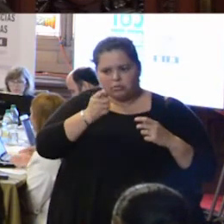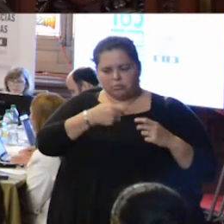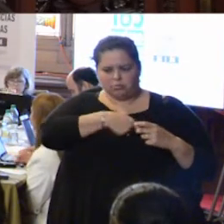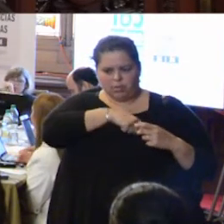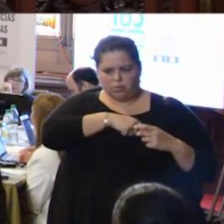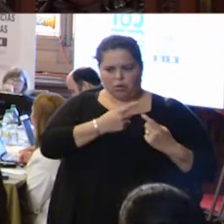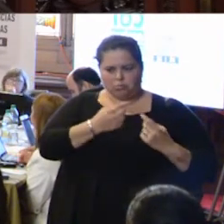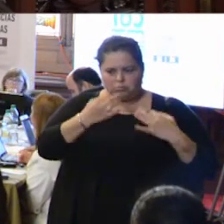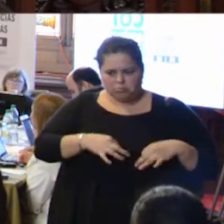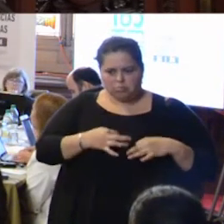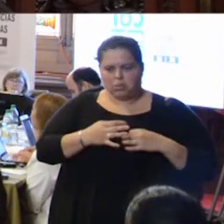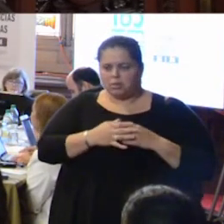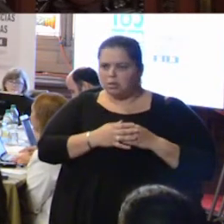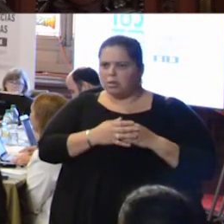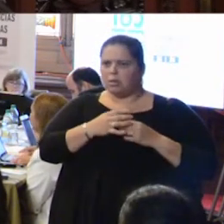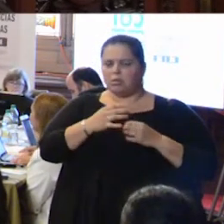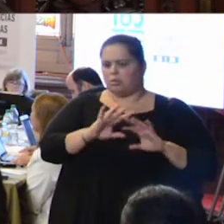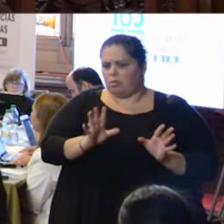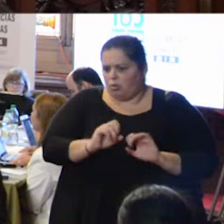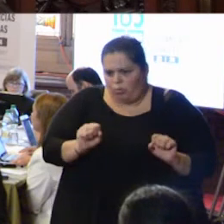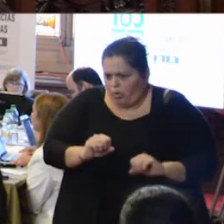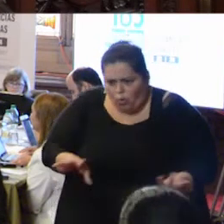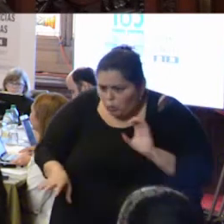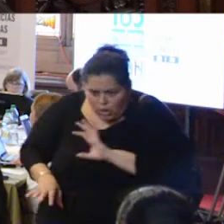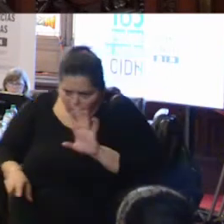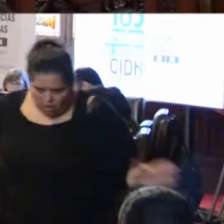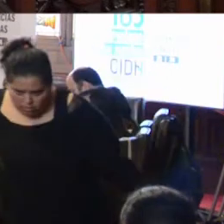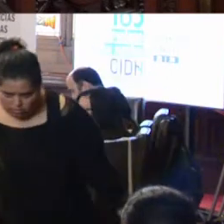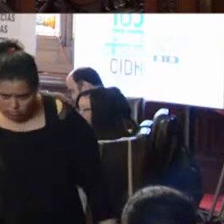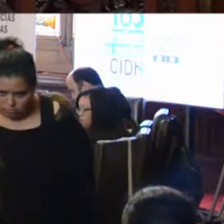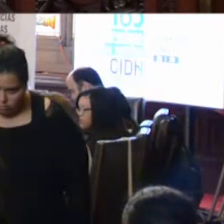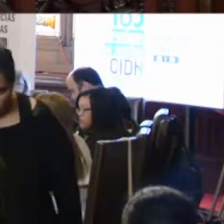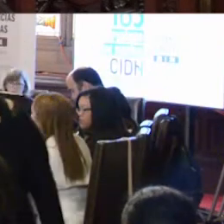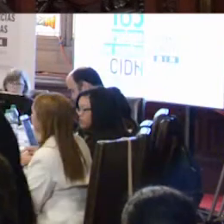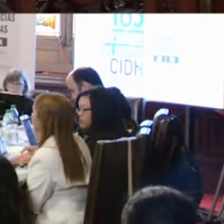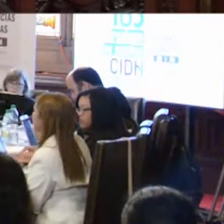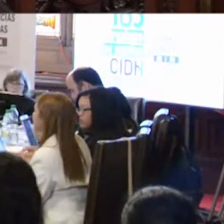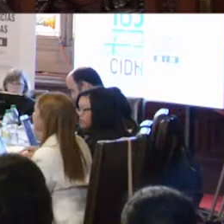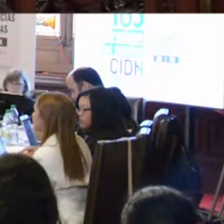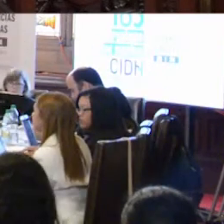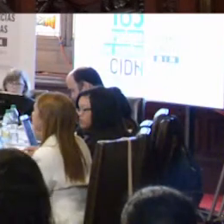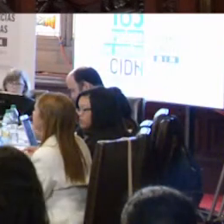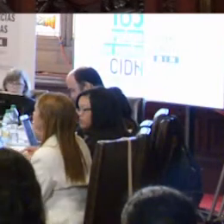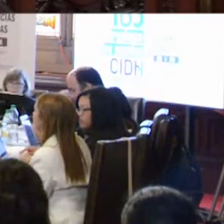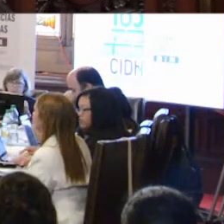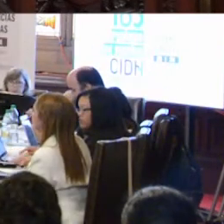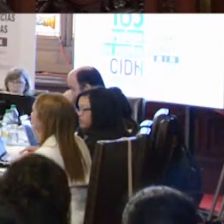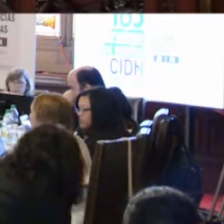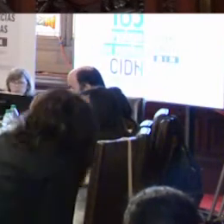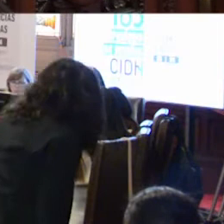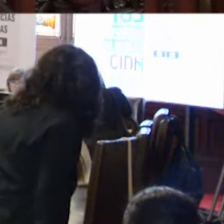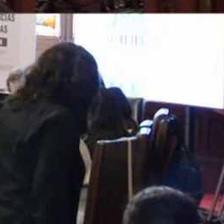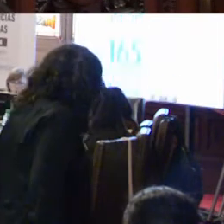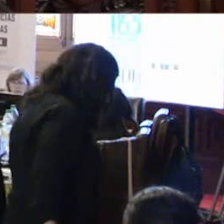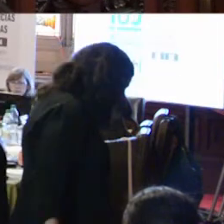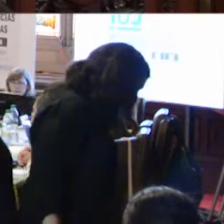la etapa de pruebas y alegatos. Corresponde establecer la valoración económica para determinar, en este caso, pues quién